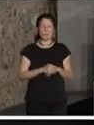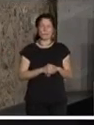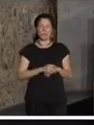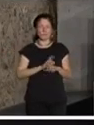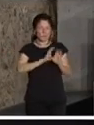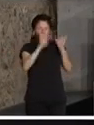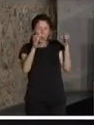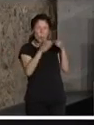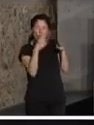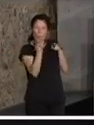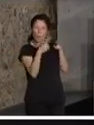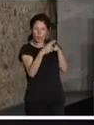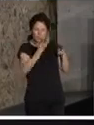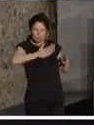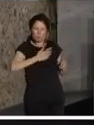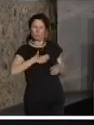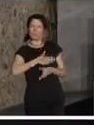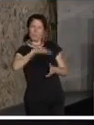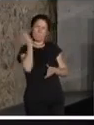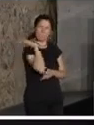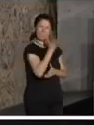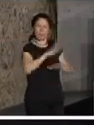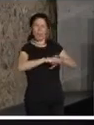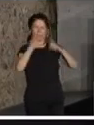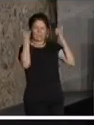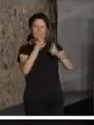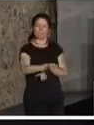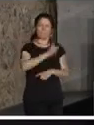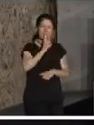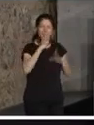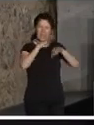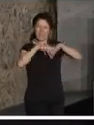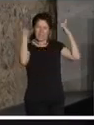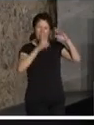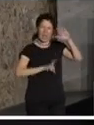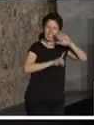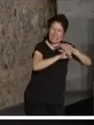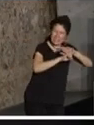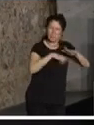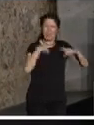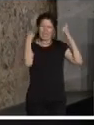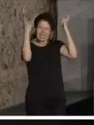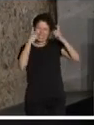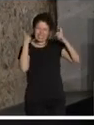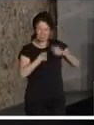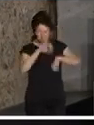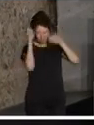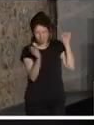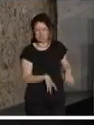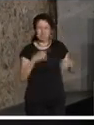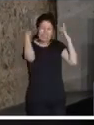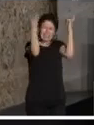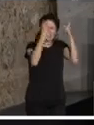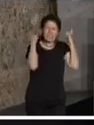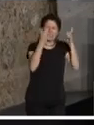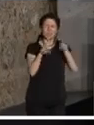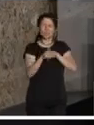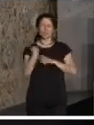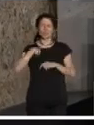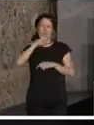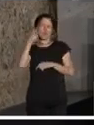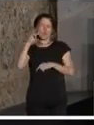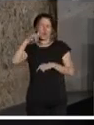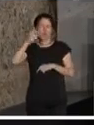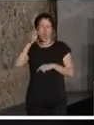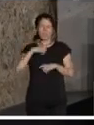atacan a esta formación política para intentar callarnos para intentar que no avancemos para intentar que nos rindamos para intentar como decía